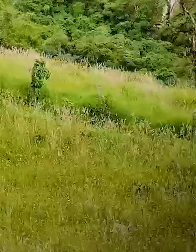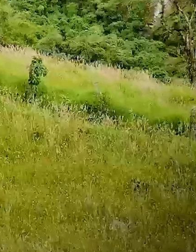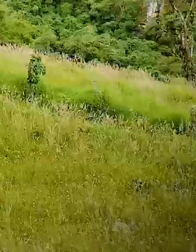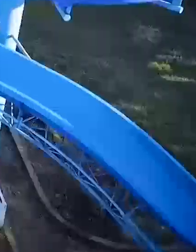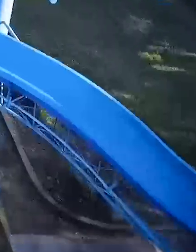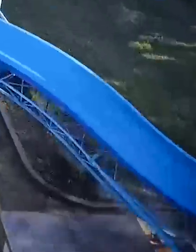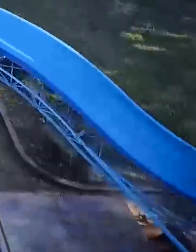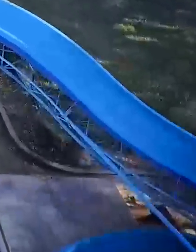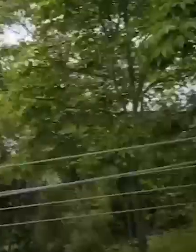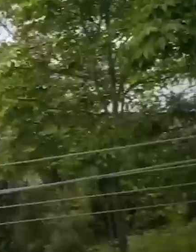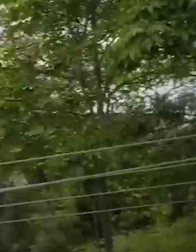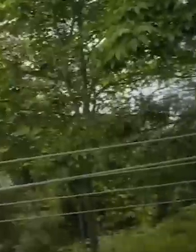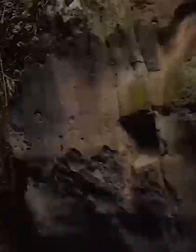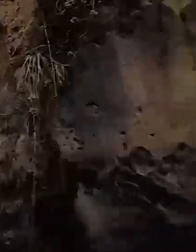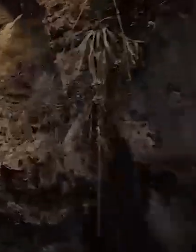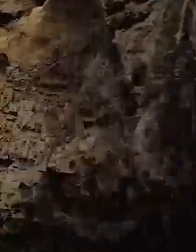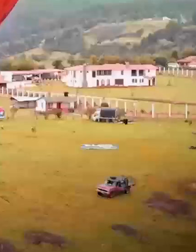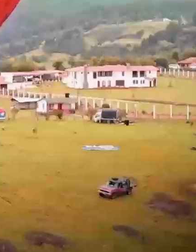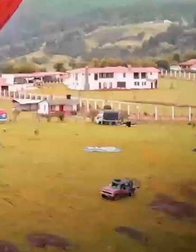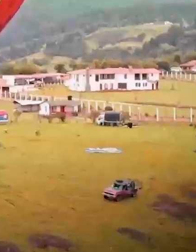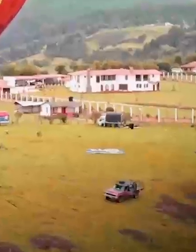Siente.